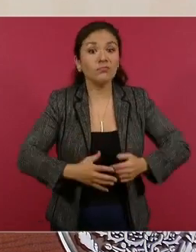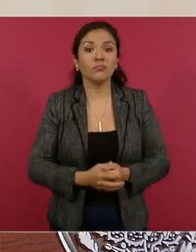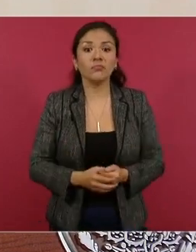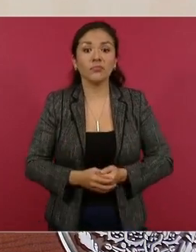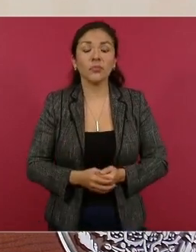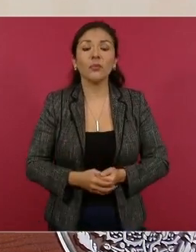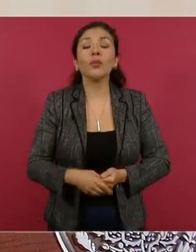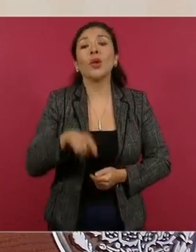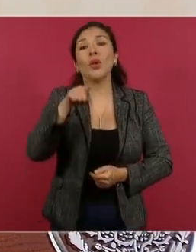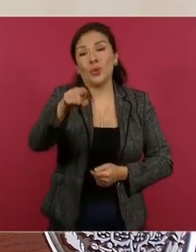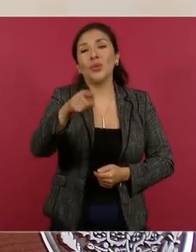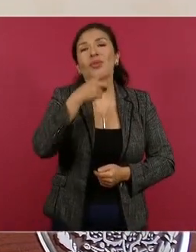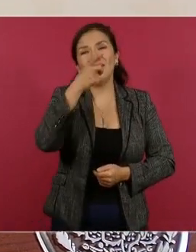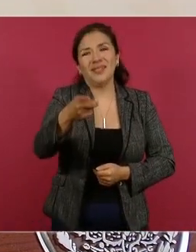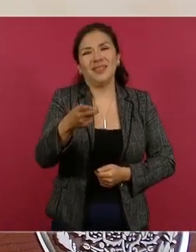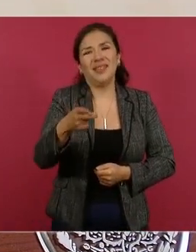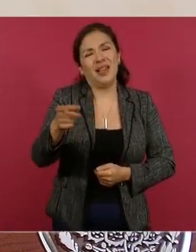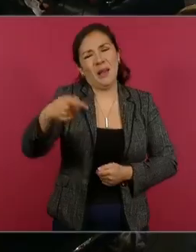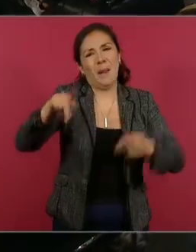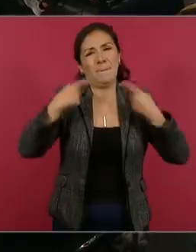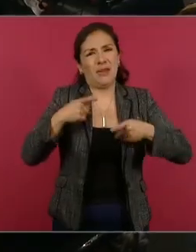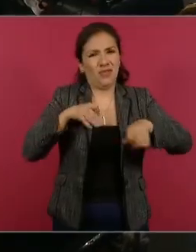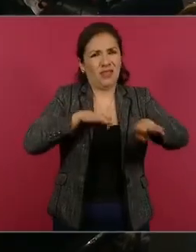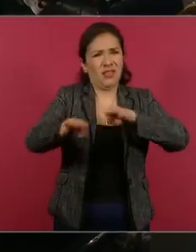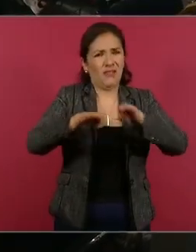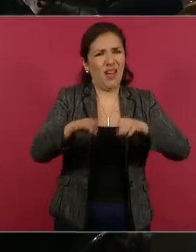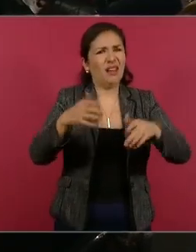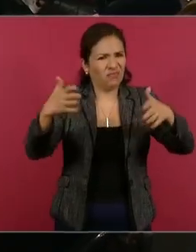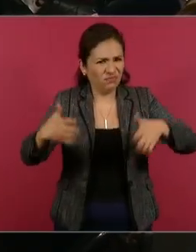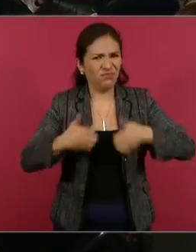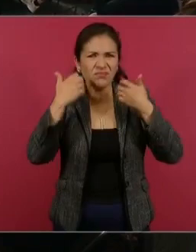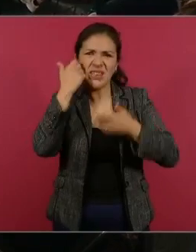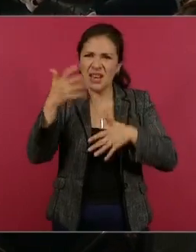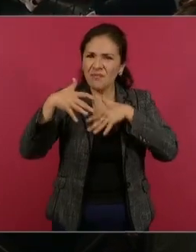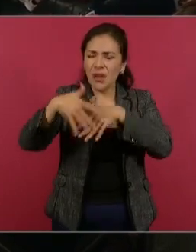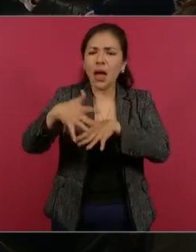Y acerca de la protesta de los trabajadores, pues están en su derecho.